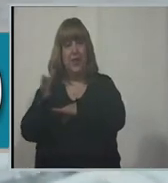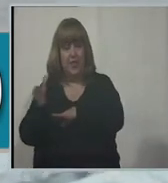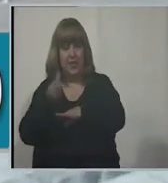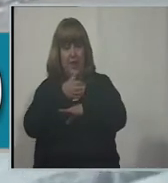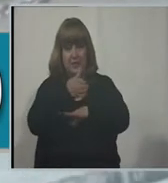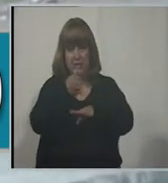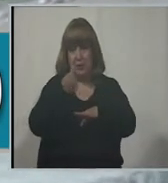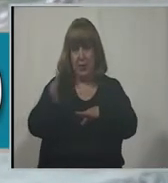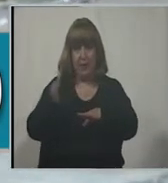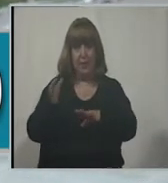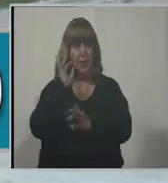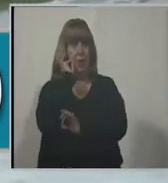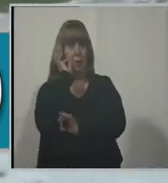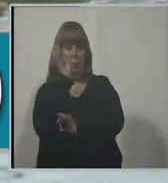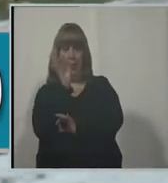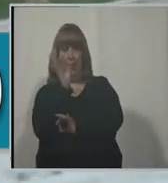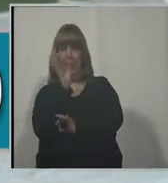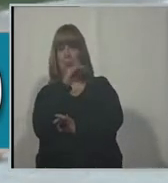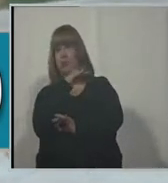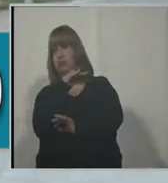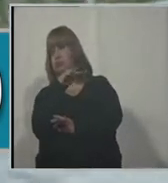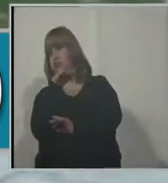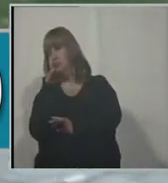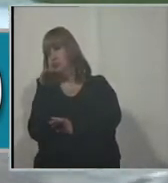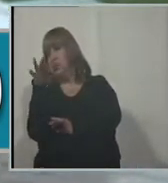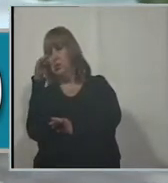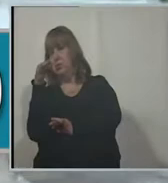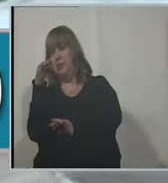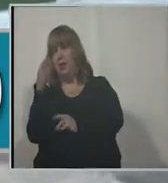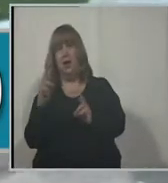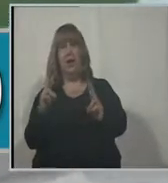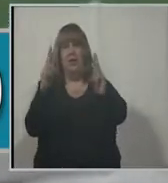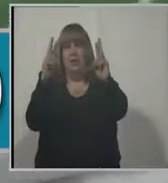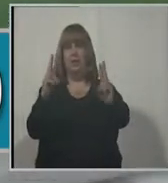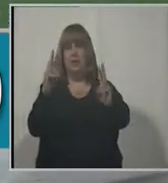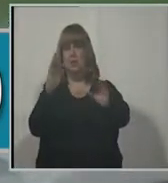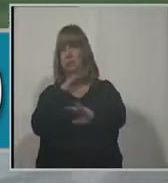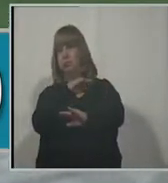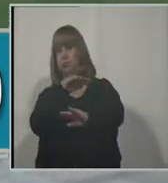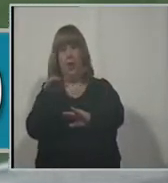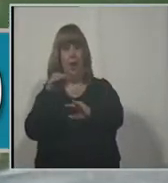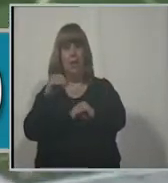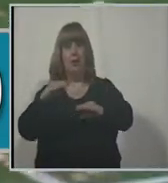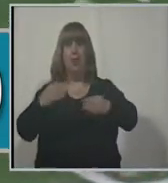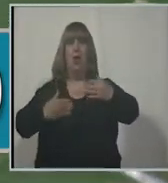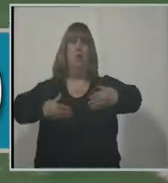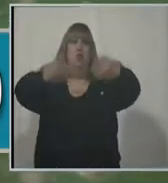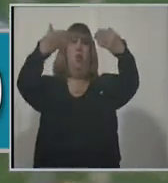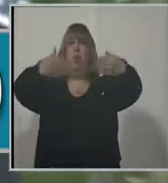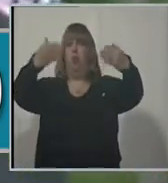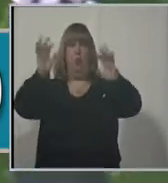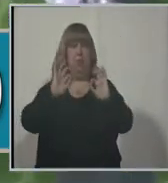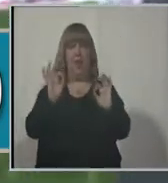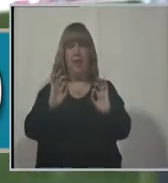a otra ve la plaza en su totalidad y también la fachada, los edificios. Exactamente, exactamente, porque la idea es que el espacio de